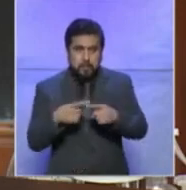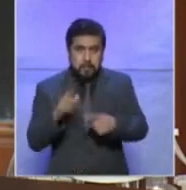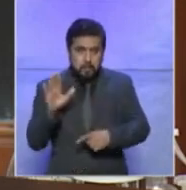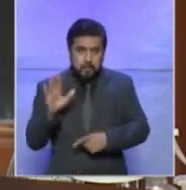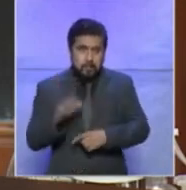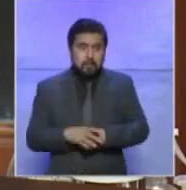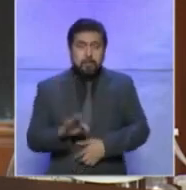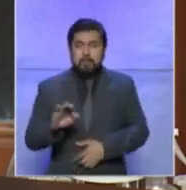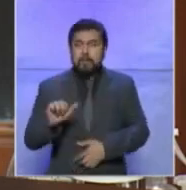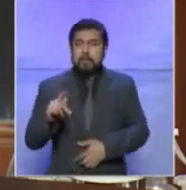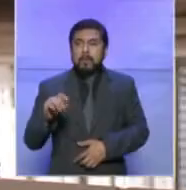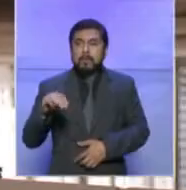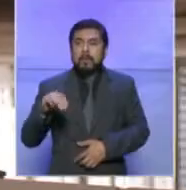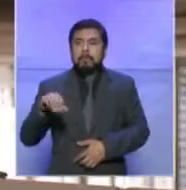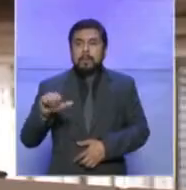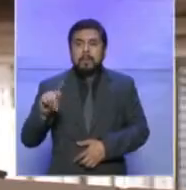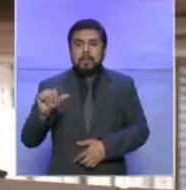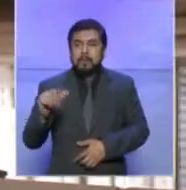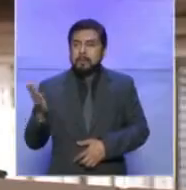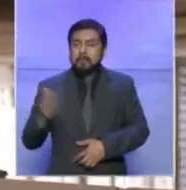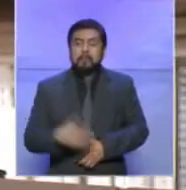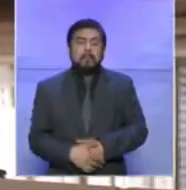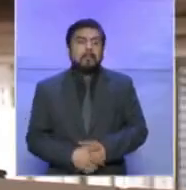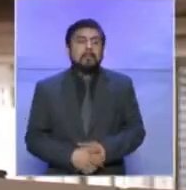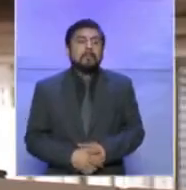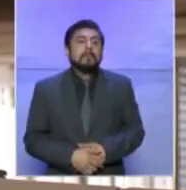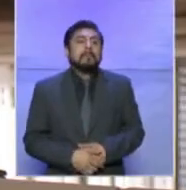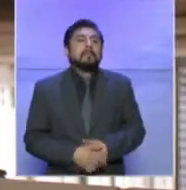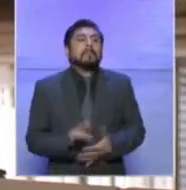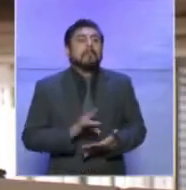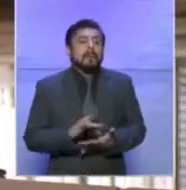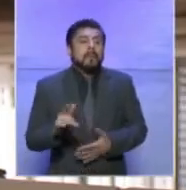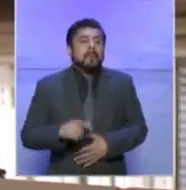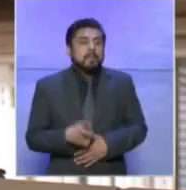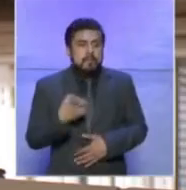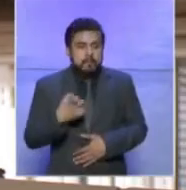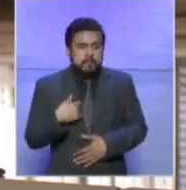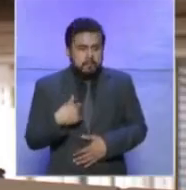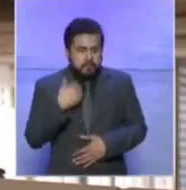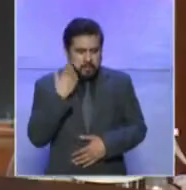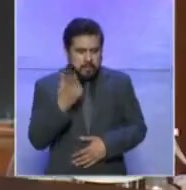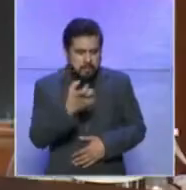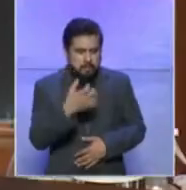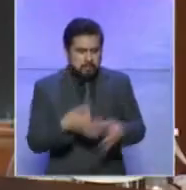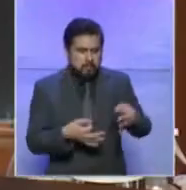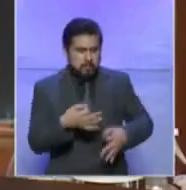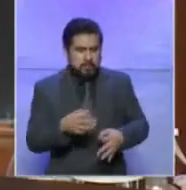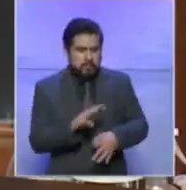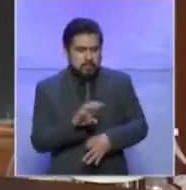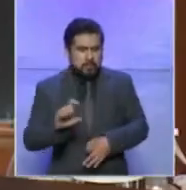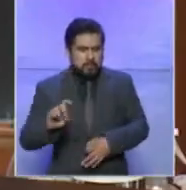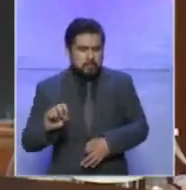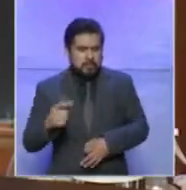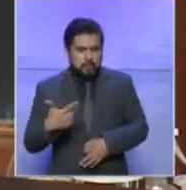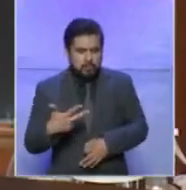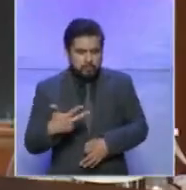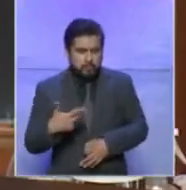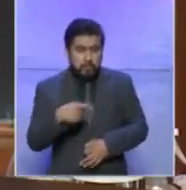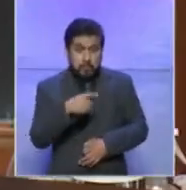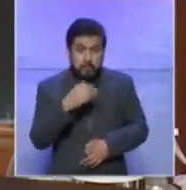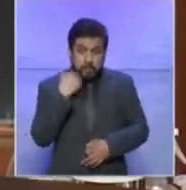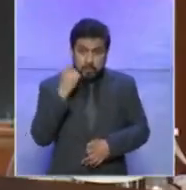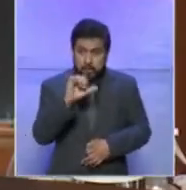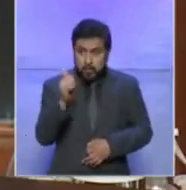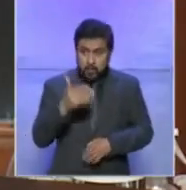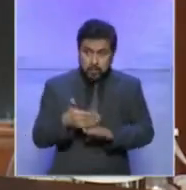Magistrado Felipe Lamata Pizaña, tiene la palabra. Gracias, presidente. Es en el RAP 328. Consulto si alguien desea intervenir en el juicio de la